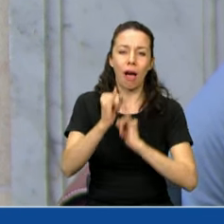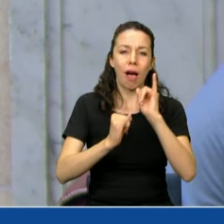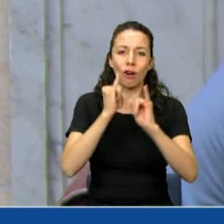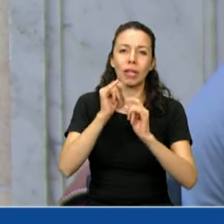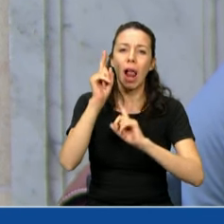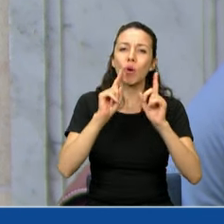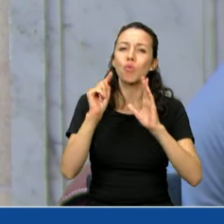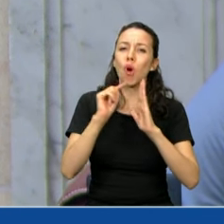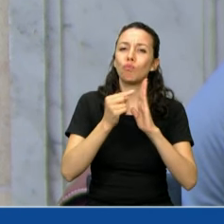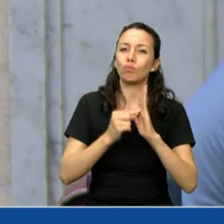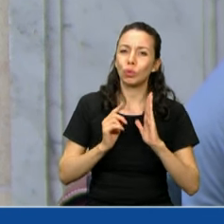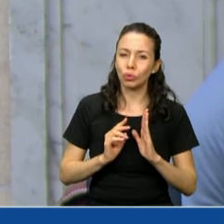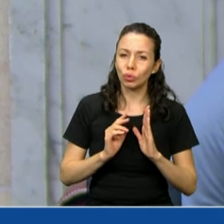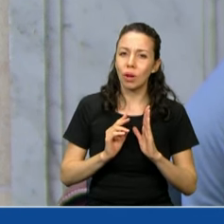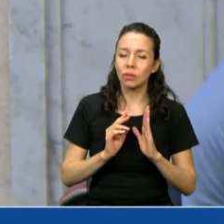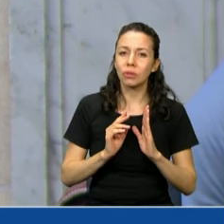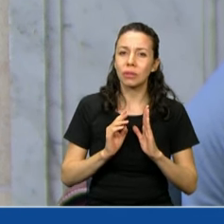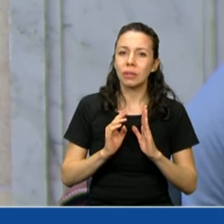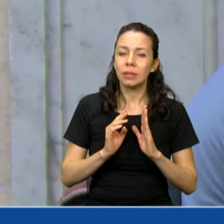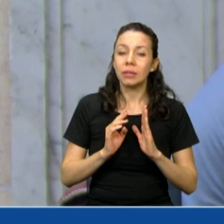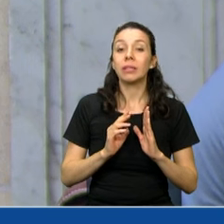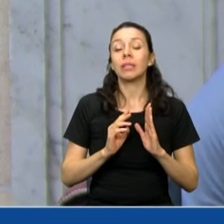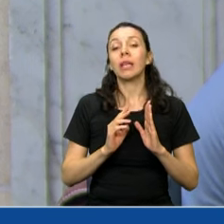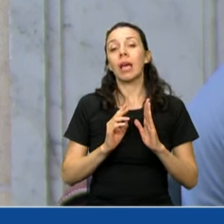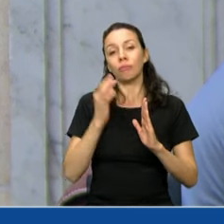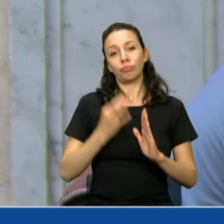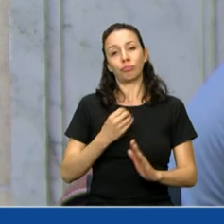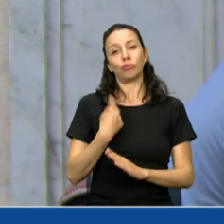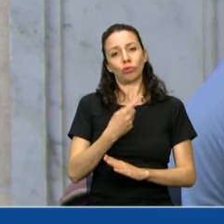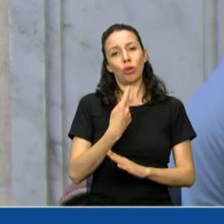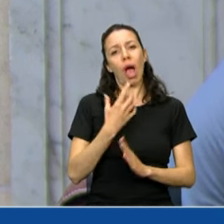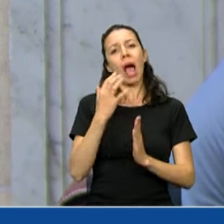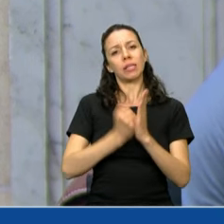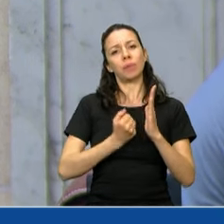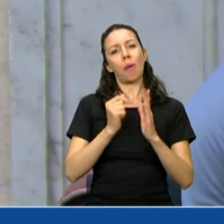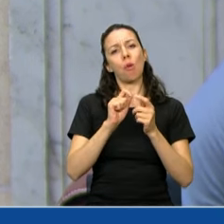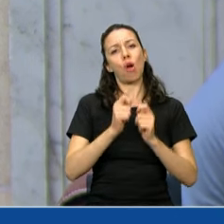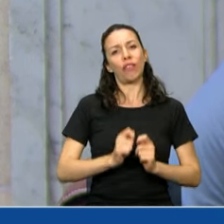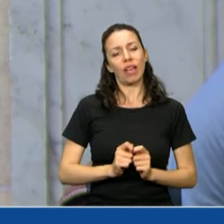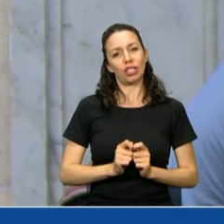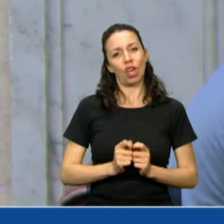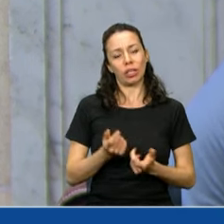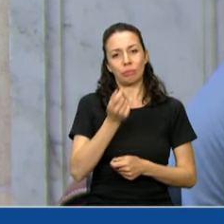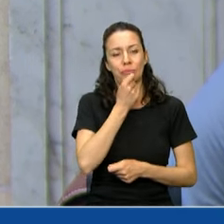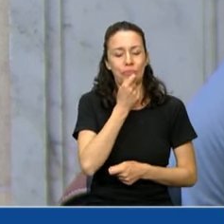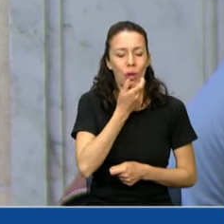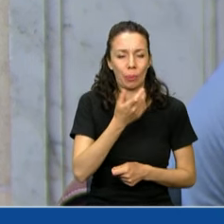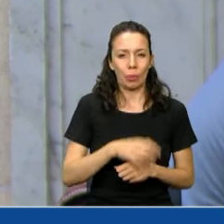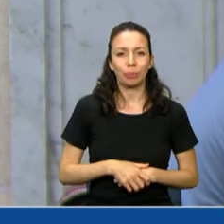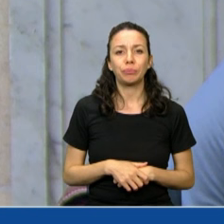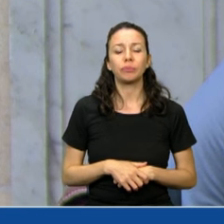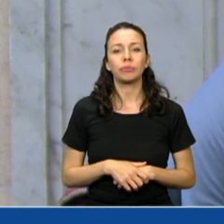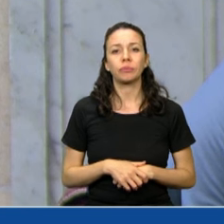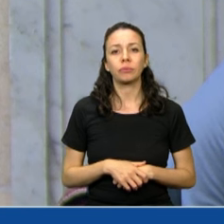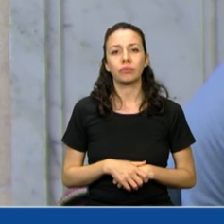puntos que claramente donde fue que aceptamos modificaciones donde por ejemplo